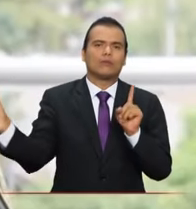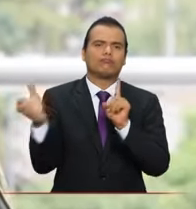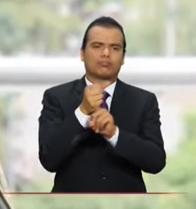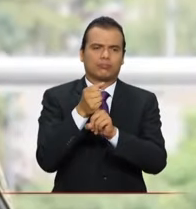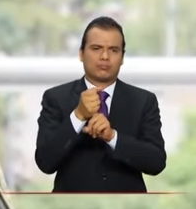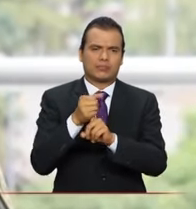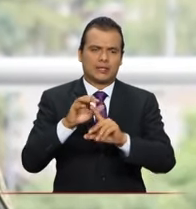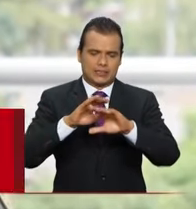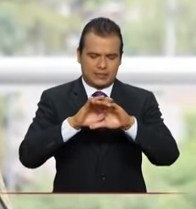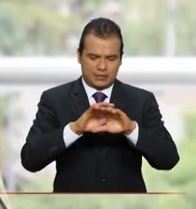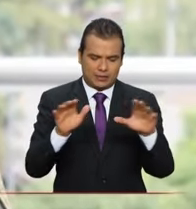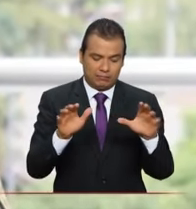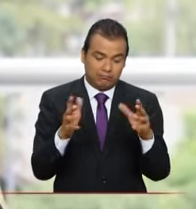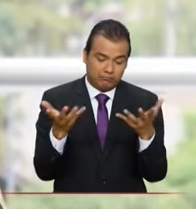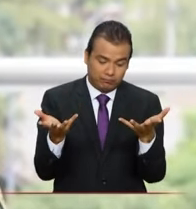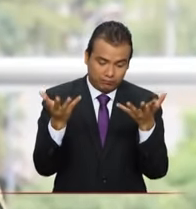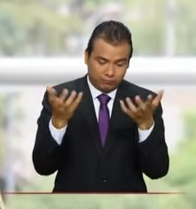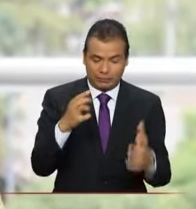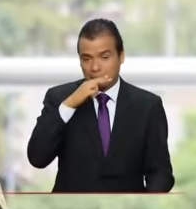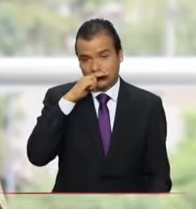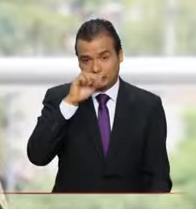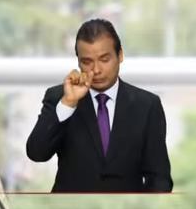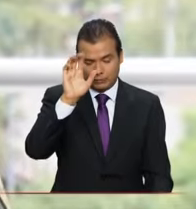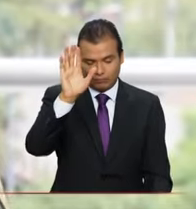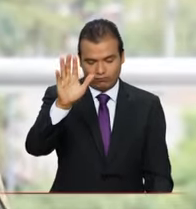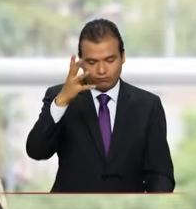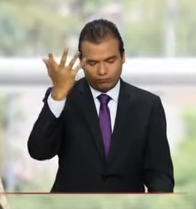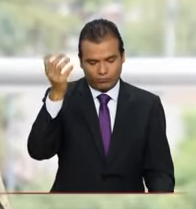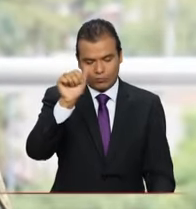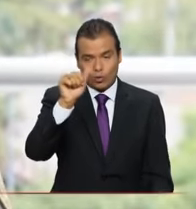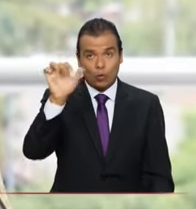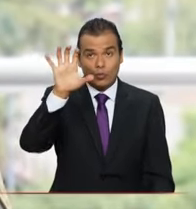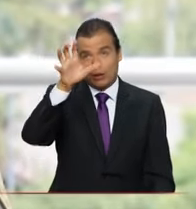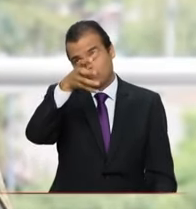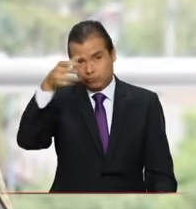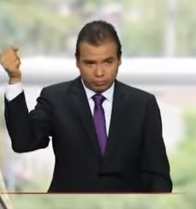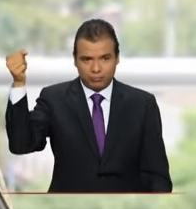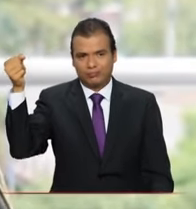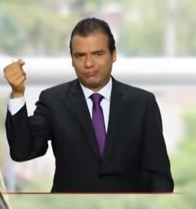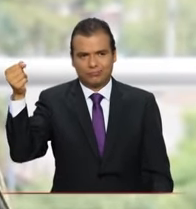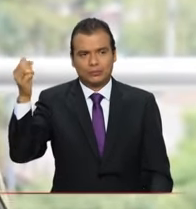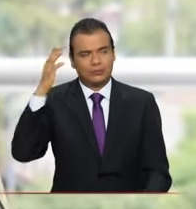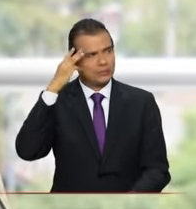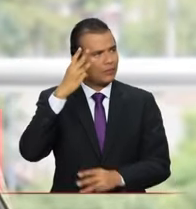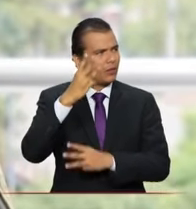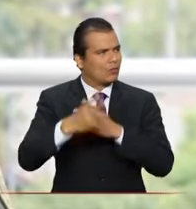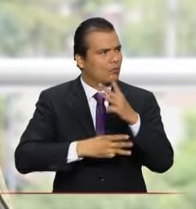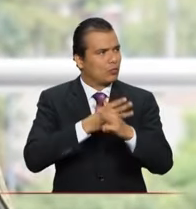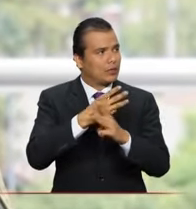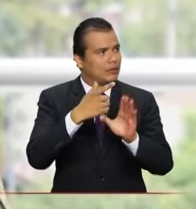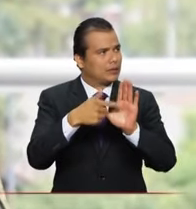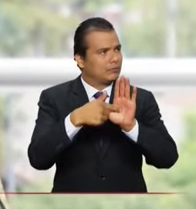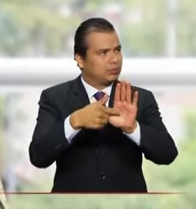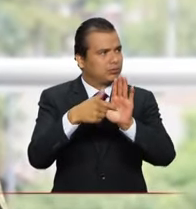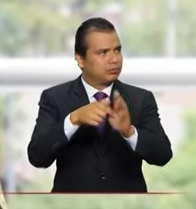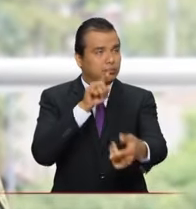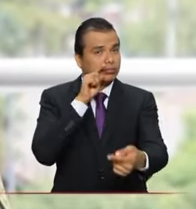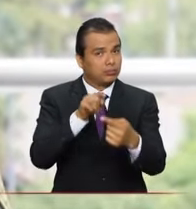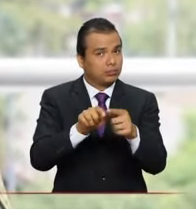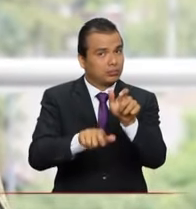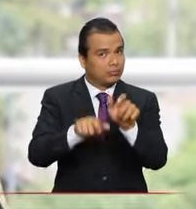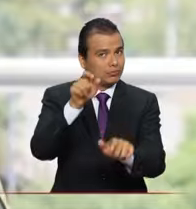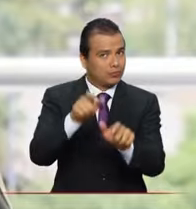Para evitar que la menor de edad pueda ser sacada del país. Esta es una alerta policial mundial que se publica para localizar